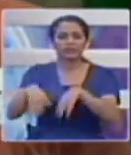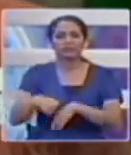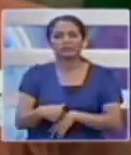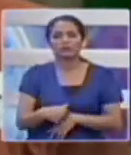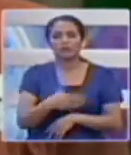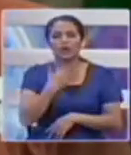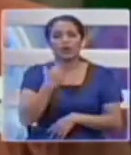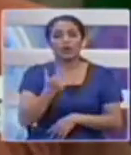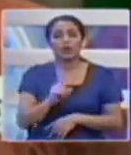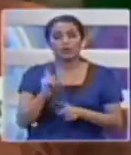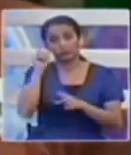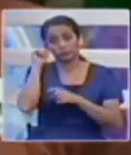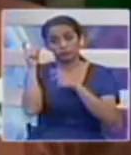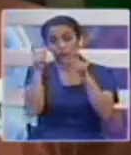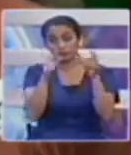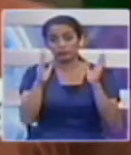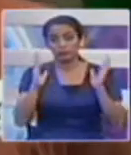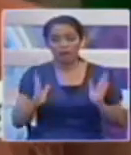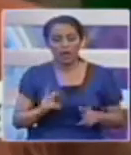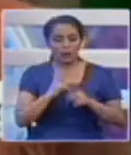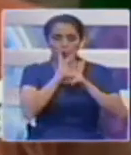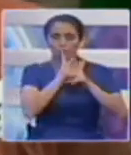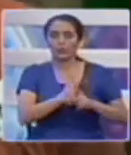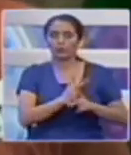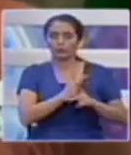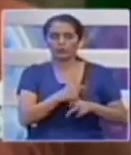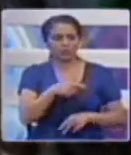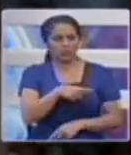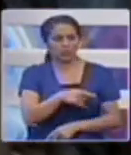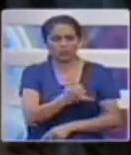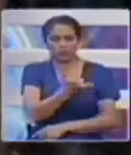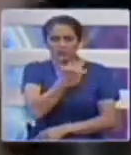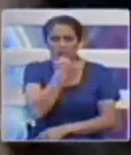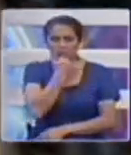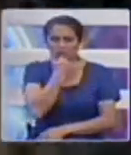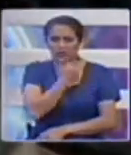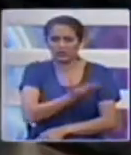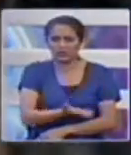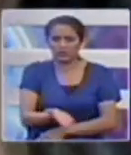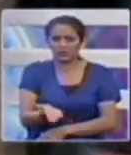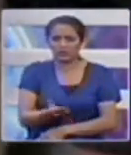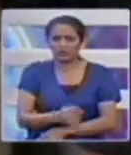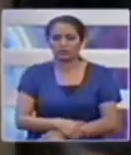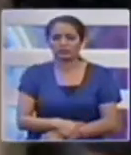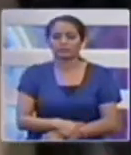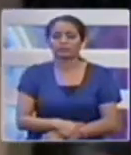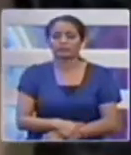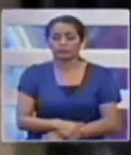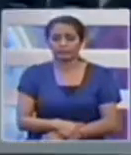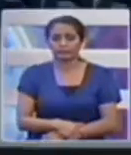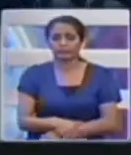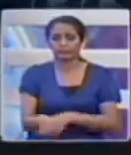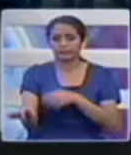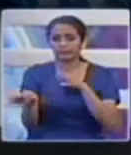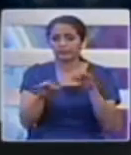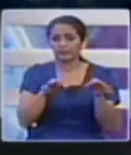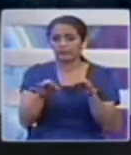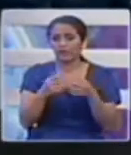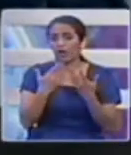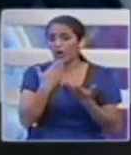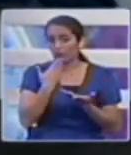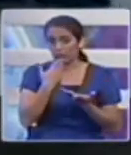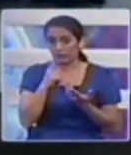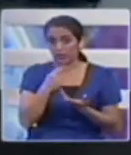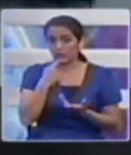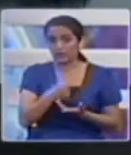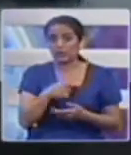con su inoperancia y su negligencia está causando un grave daño. Montaño refiere al proceder de fiscalía en el caso que investiga una presunta